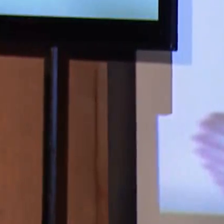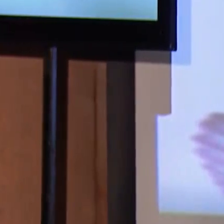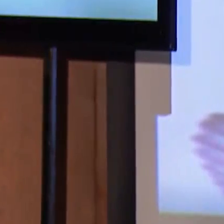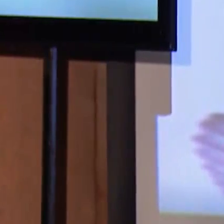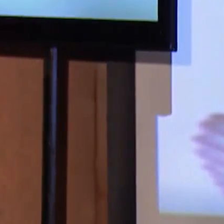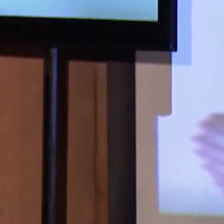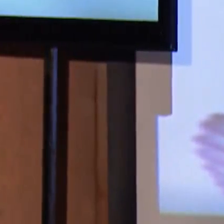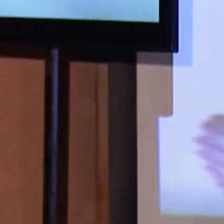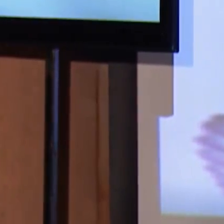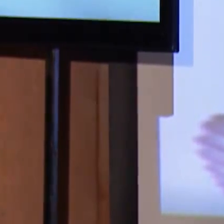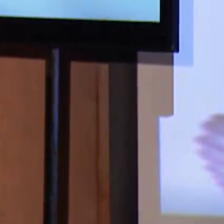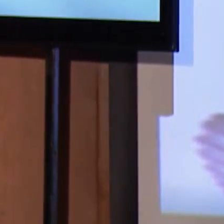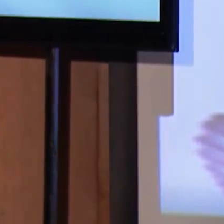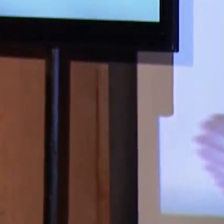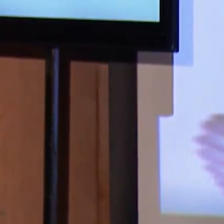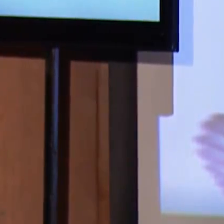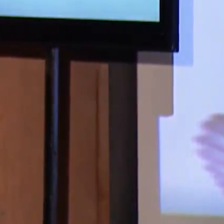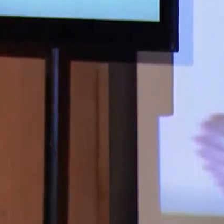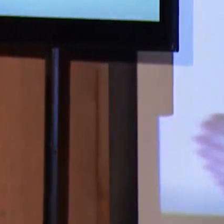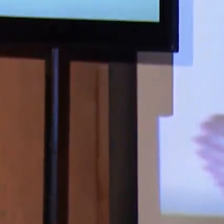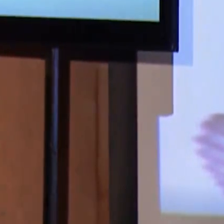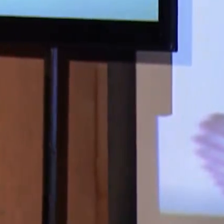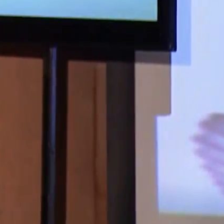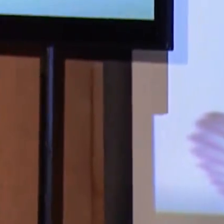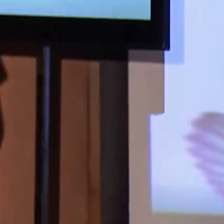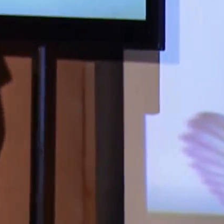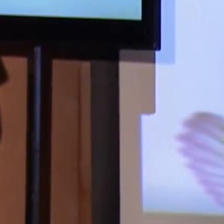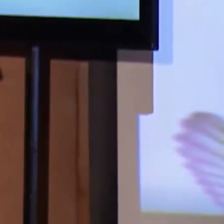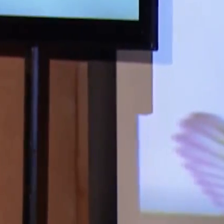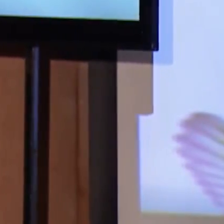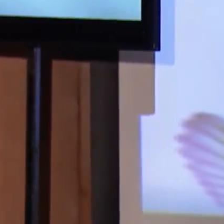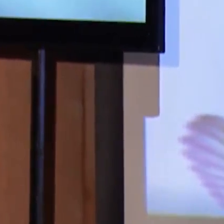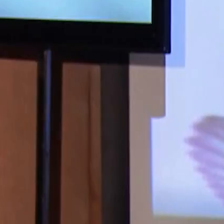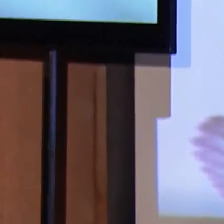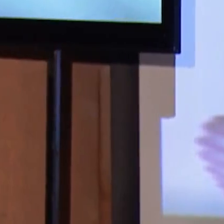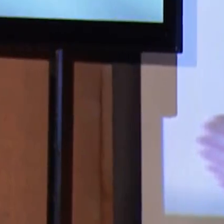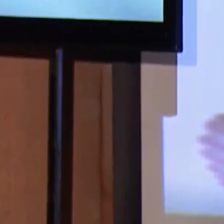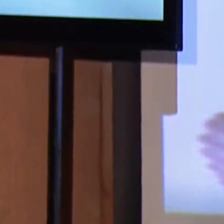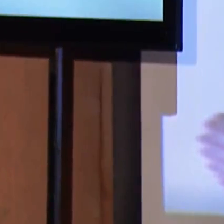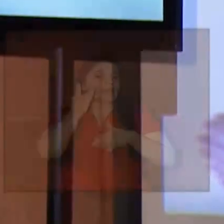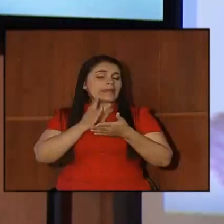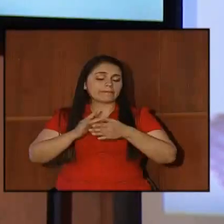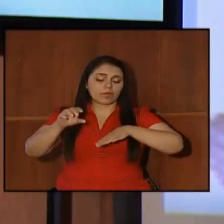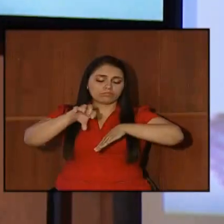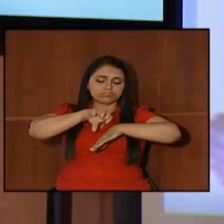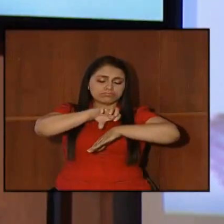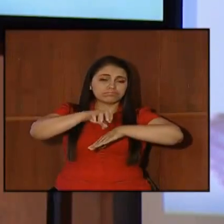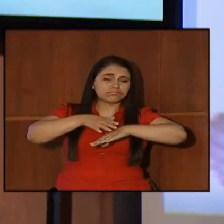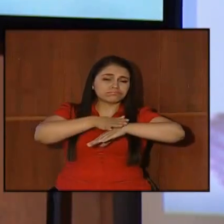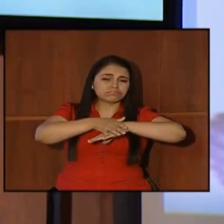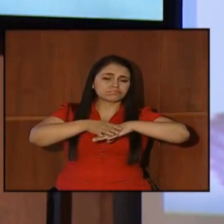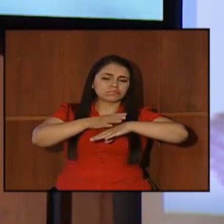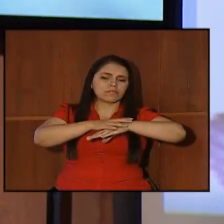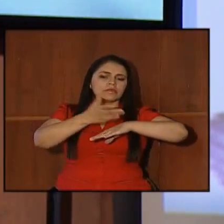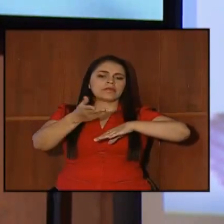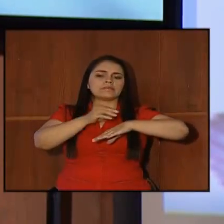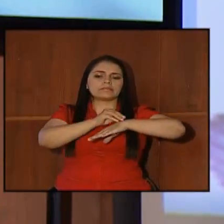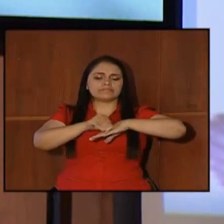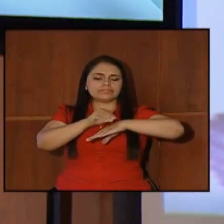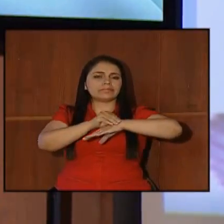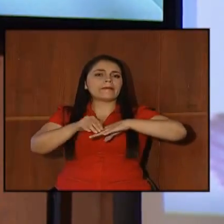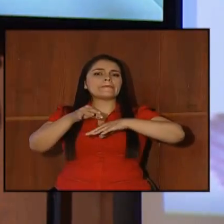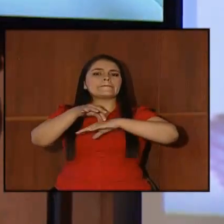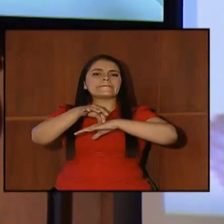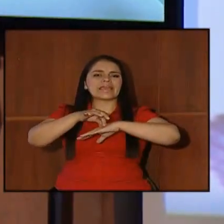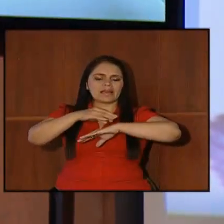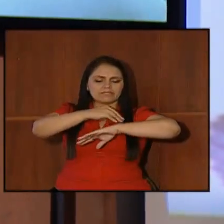gasa. Debemos tener en cuenta que no solamente limpiamos la herida, empezamos con la limpieza de la herida, pero también es importante limpiar la piel